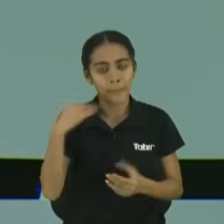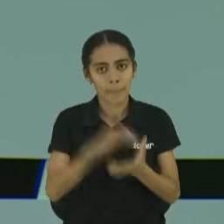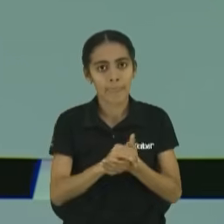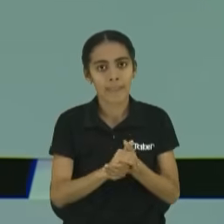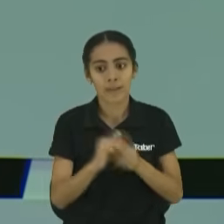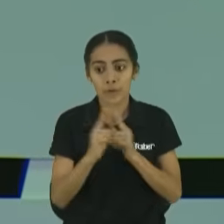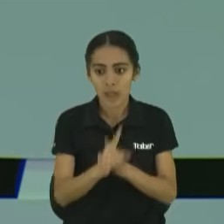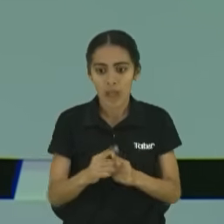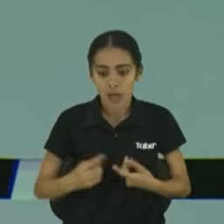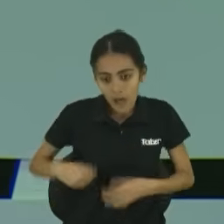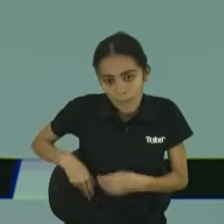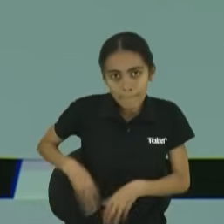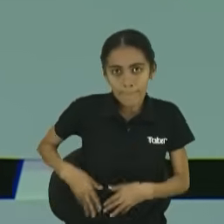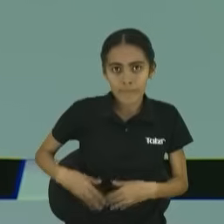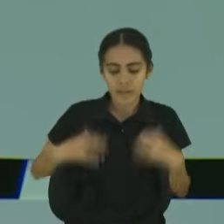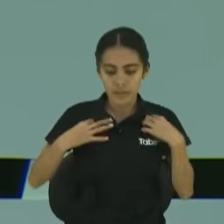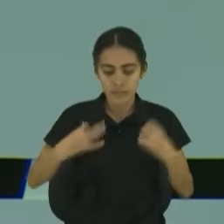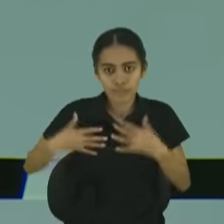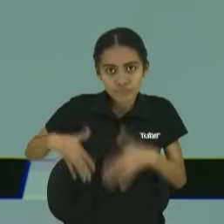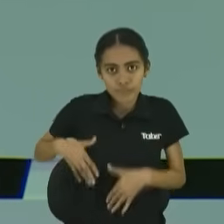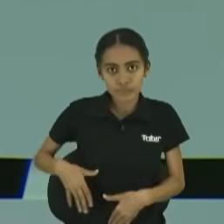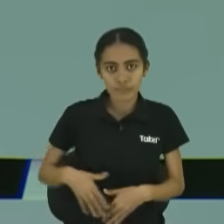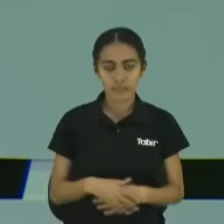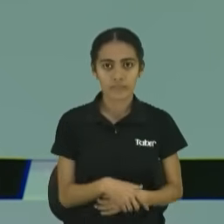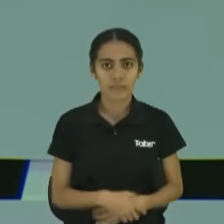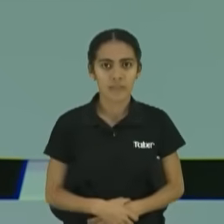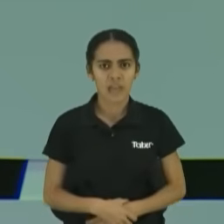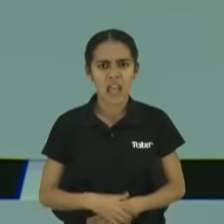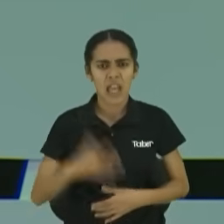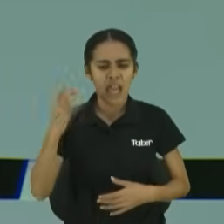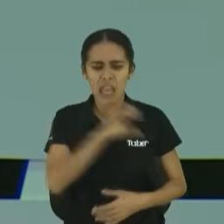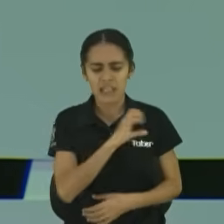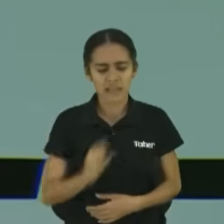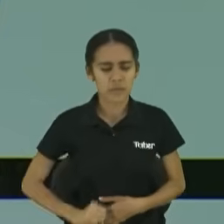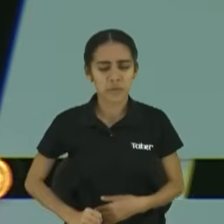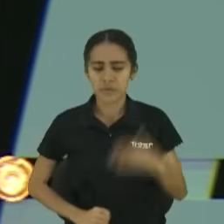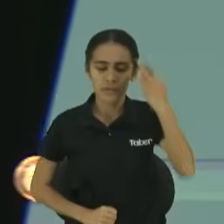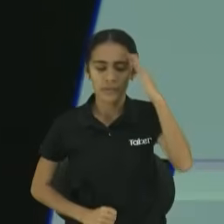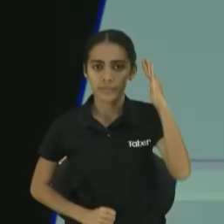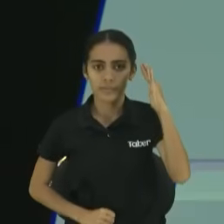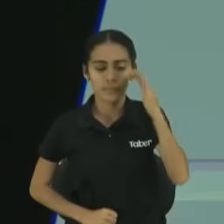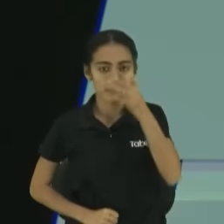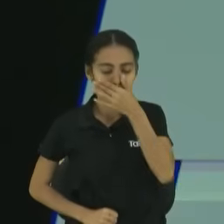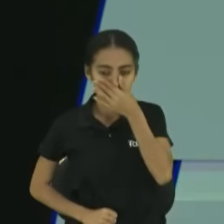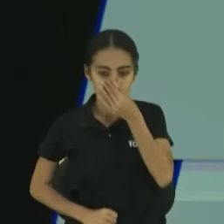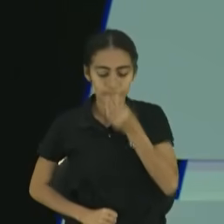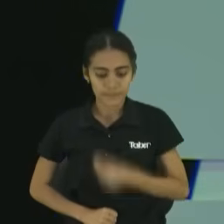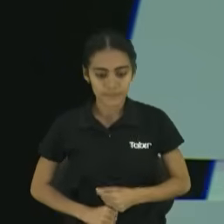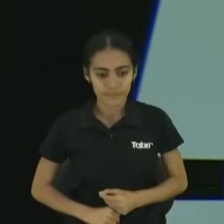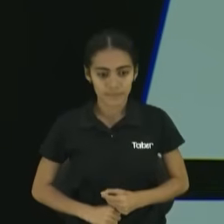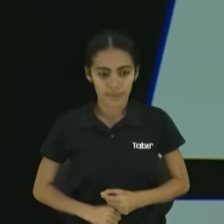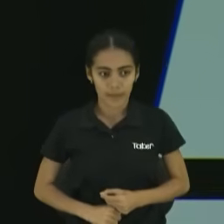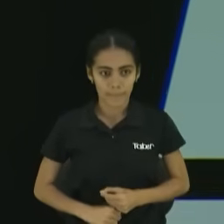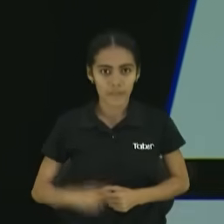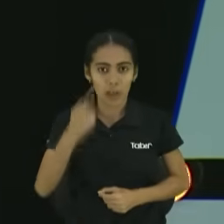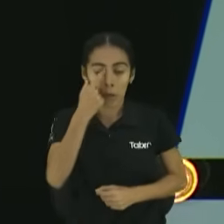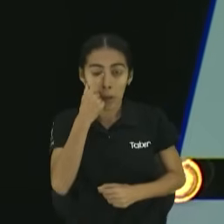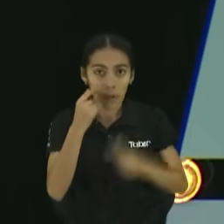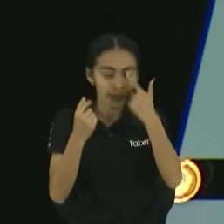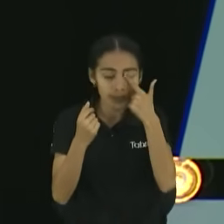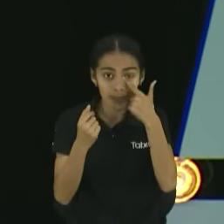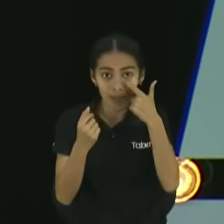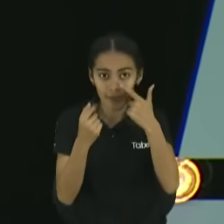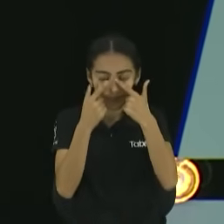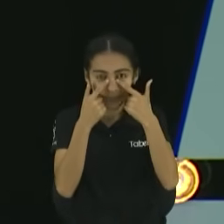a la camisa, hombre. En El Salvador, no sé cómo dicen en otros países, lo que nos sale aquí en los ojos, cheles, les decimos